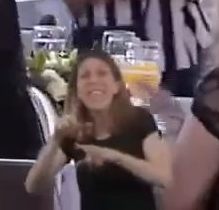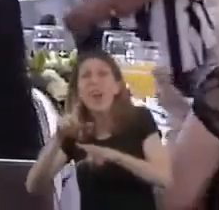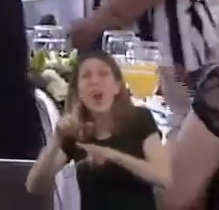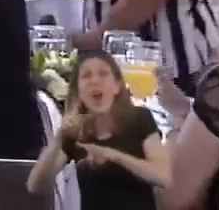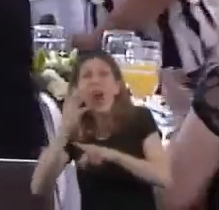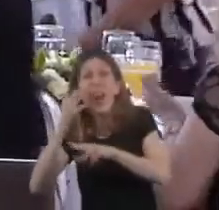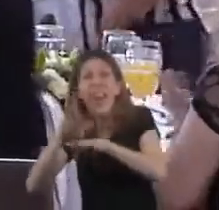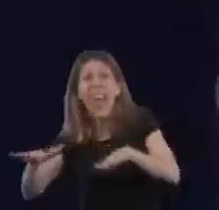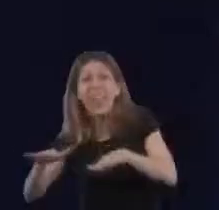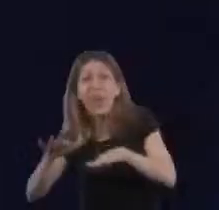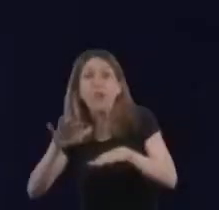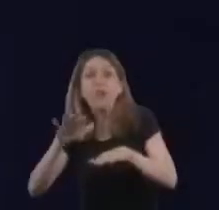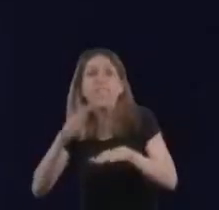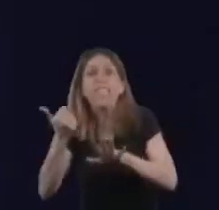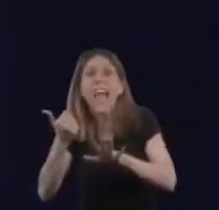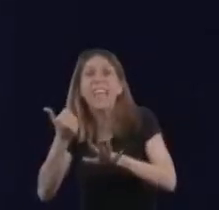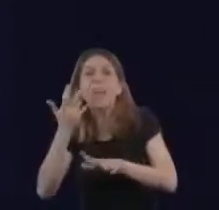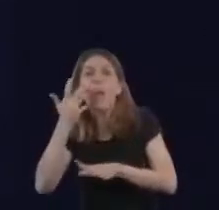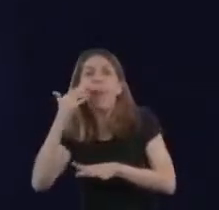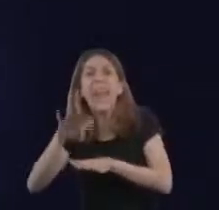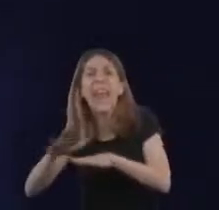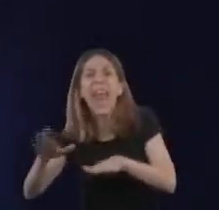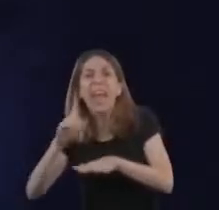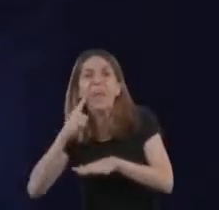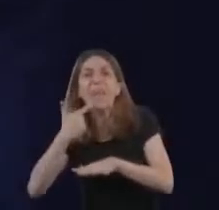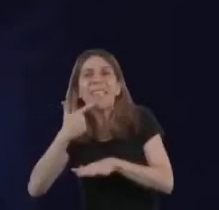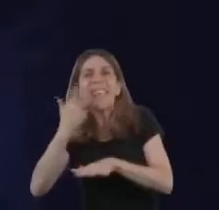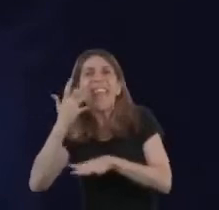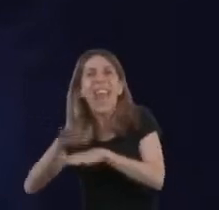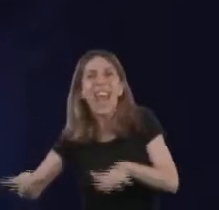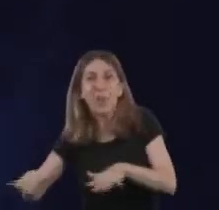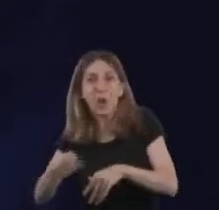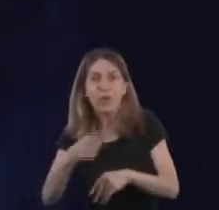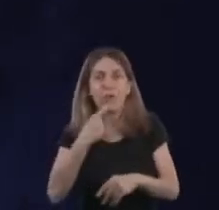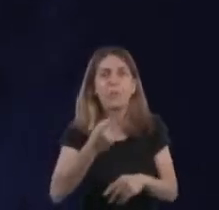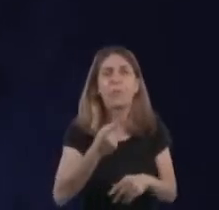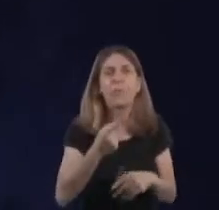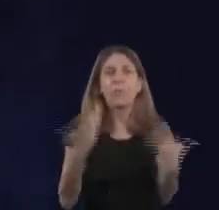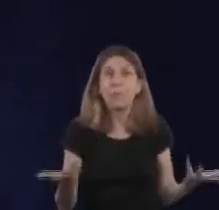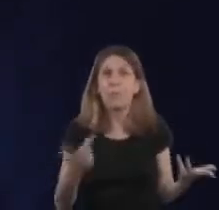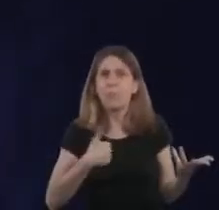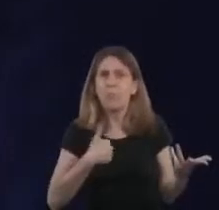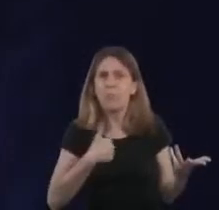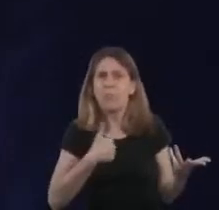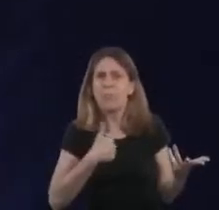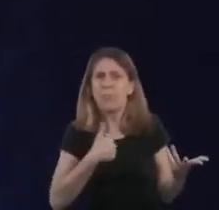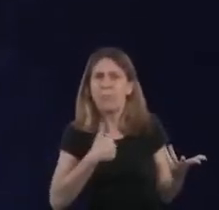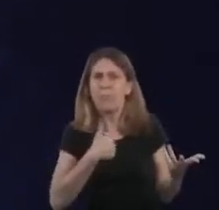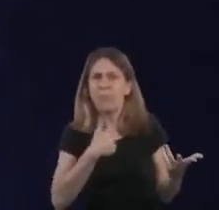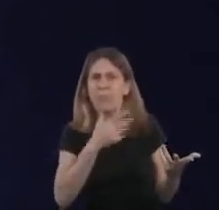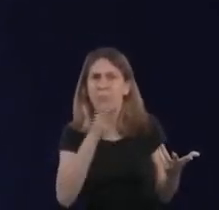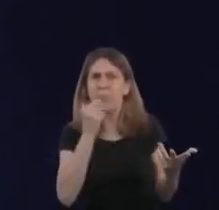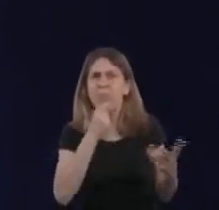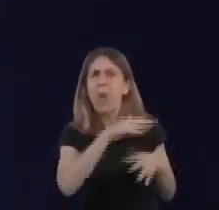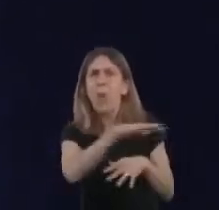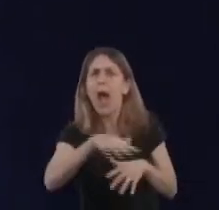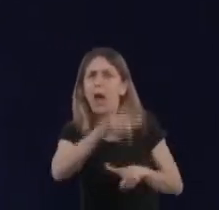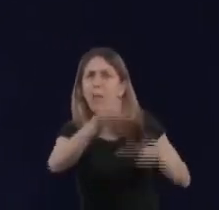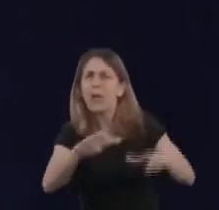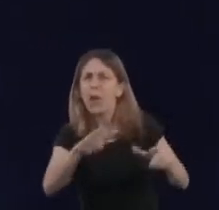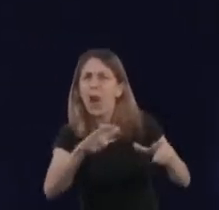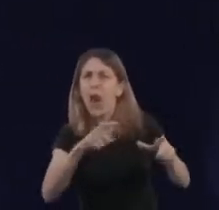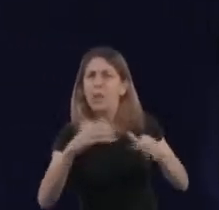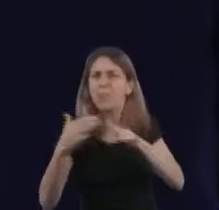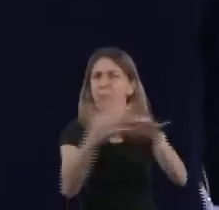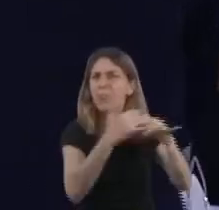Bueno, entonces, escuché un comentario por el barrio que iban a jubilar